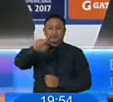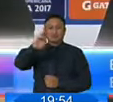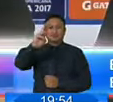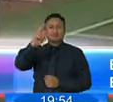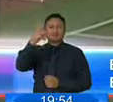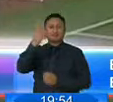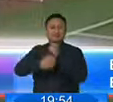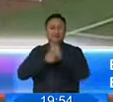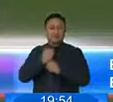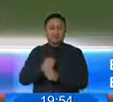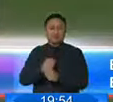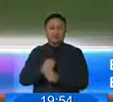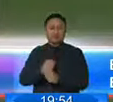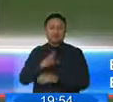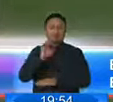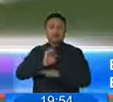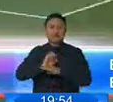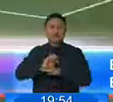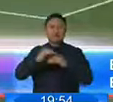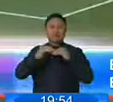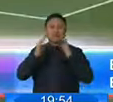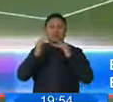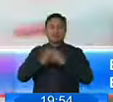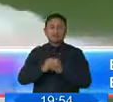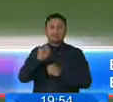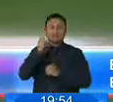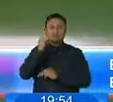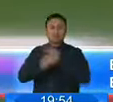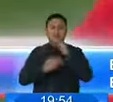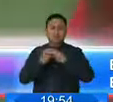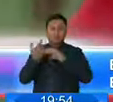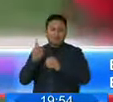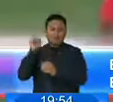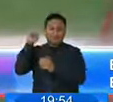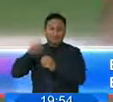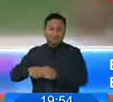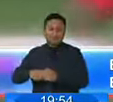62 años, clasificó a Ecuador y Panamá a su primera cita mundialista.